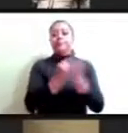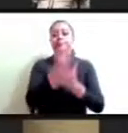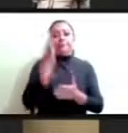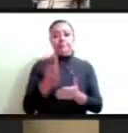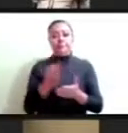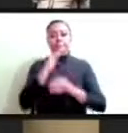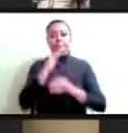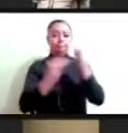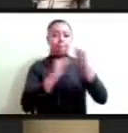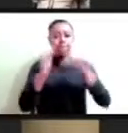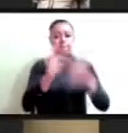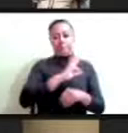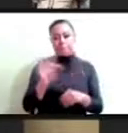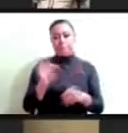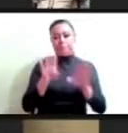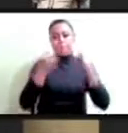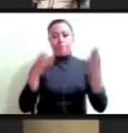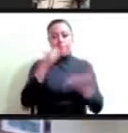oradores. ¿Oradores en contra?